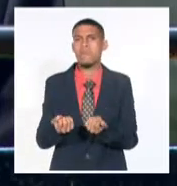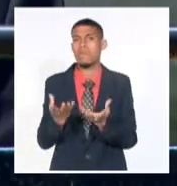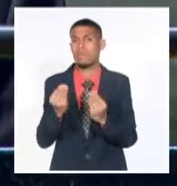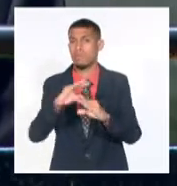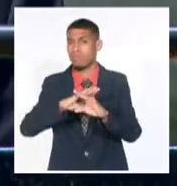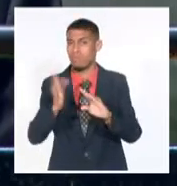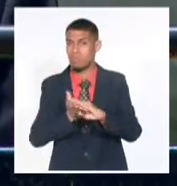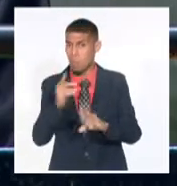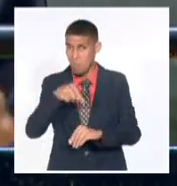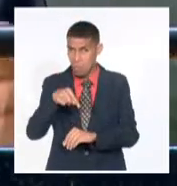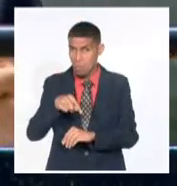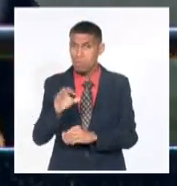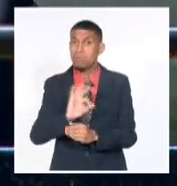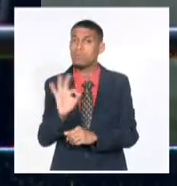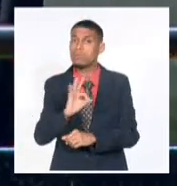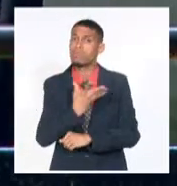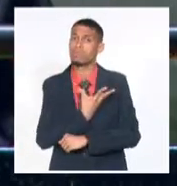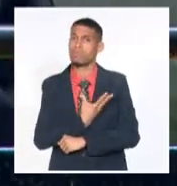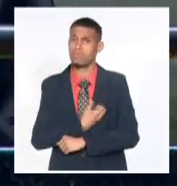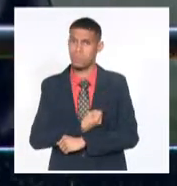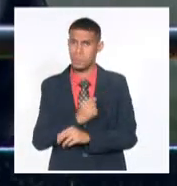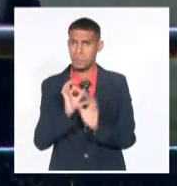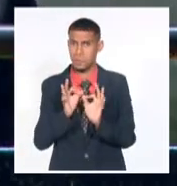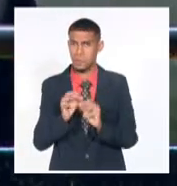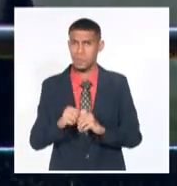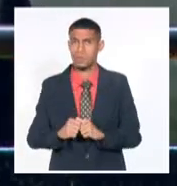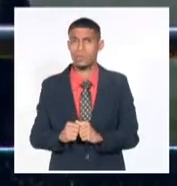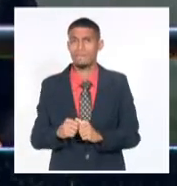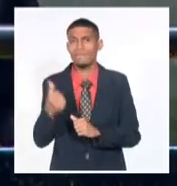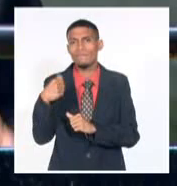sufre la impune instigación a la